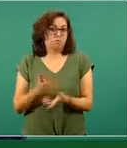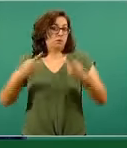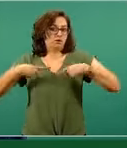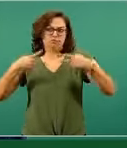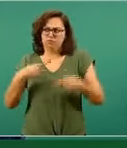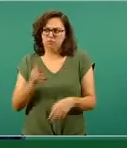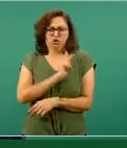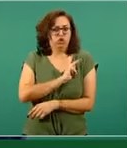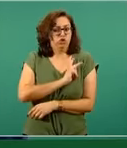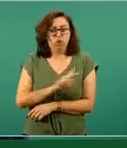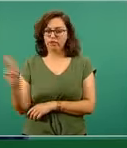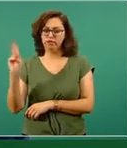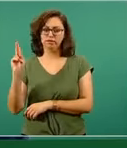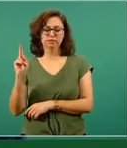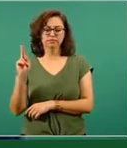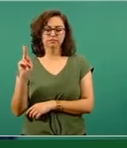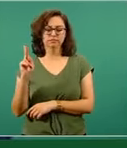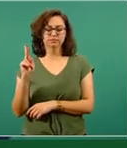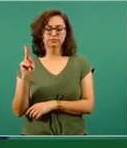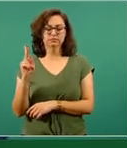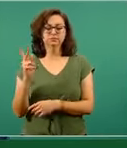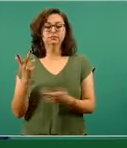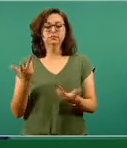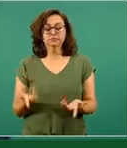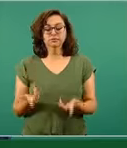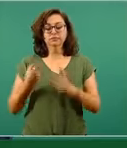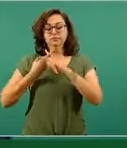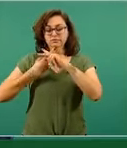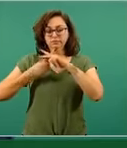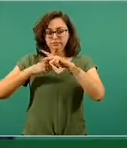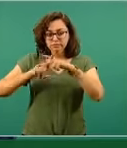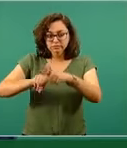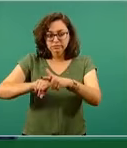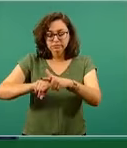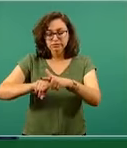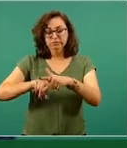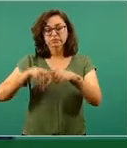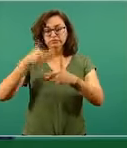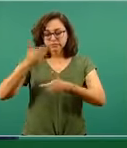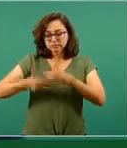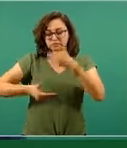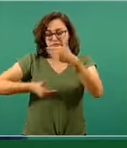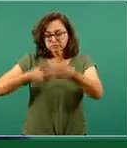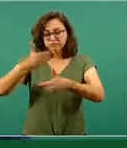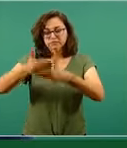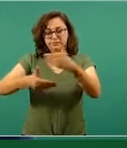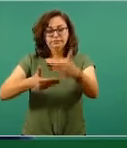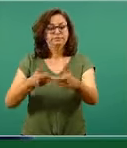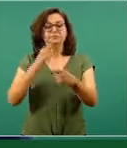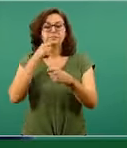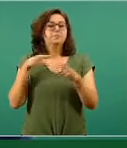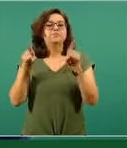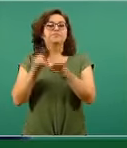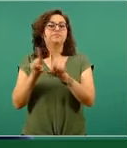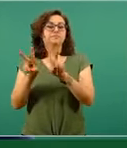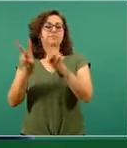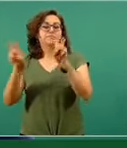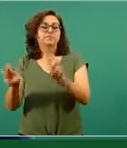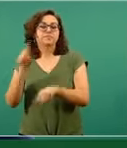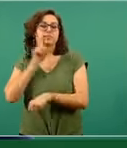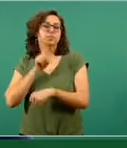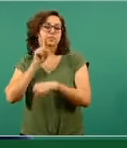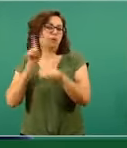la población, toda. De inicio, como lo comentamos en su momento, y esto es semejante a lo que acaba de ocurrir con